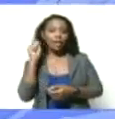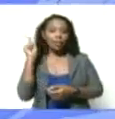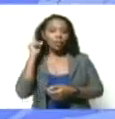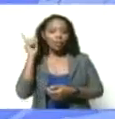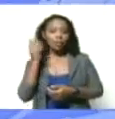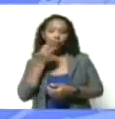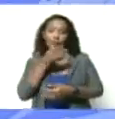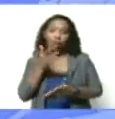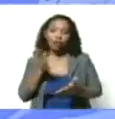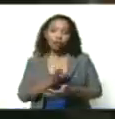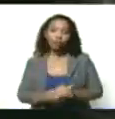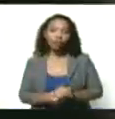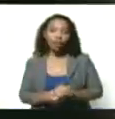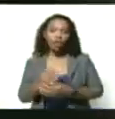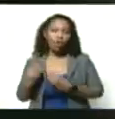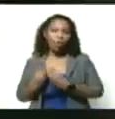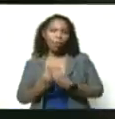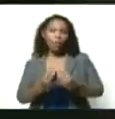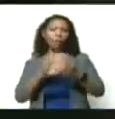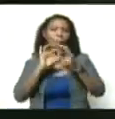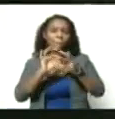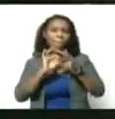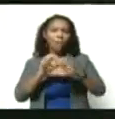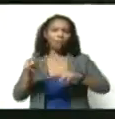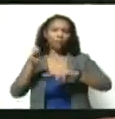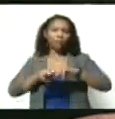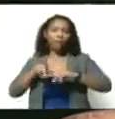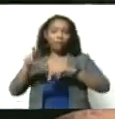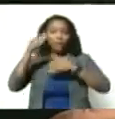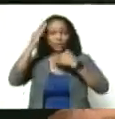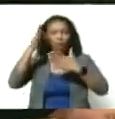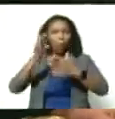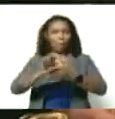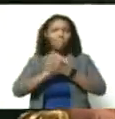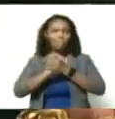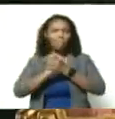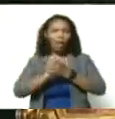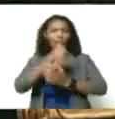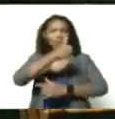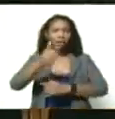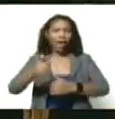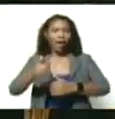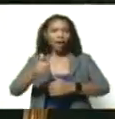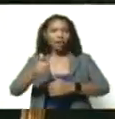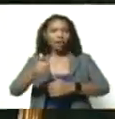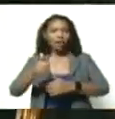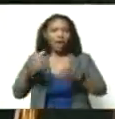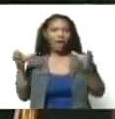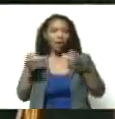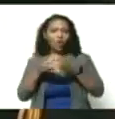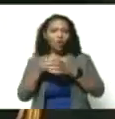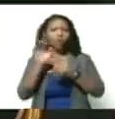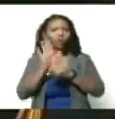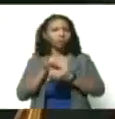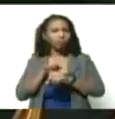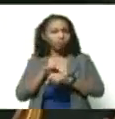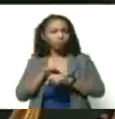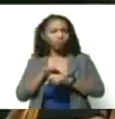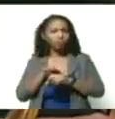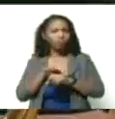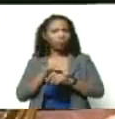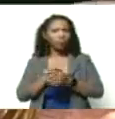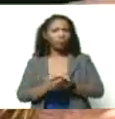bueno, compañero de curul, ese saludo permanente en cada sesión, cariñoso,